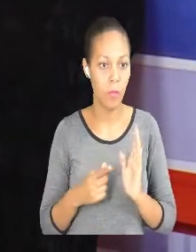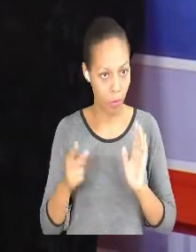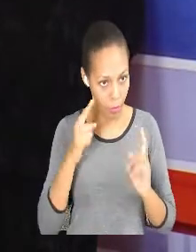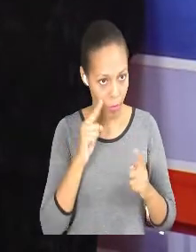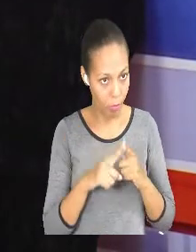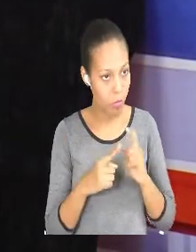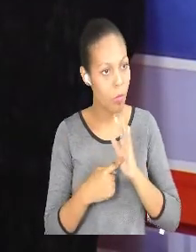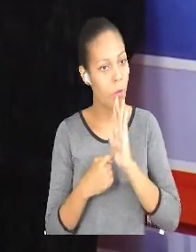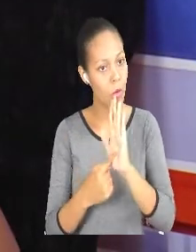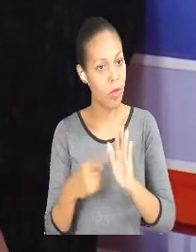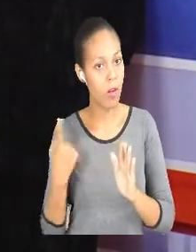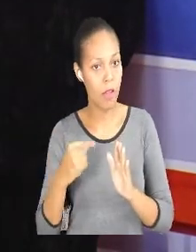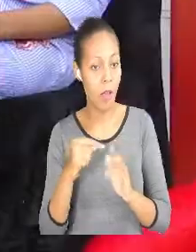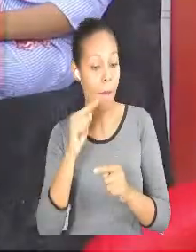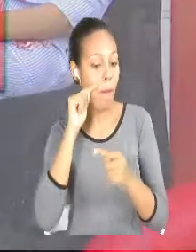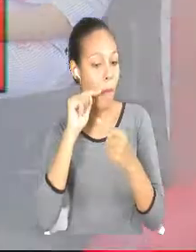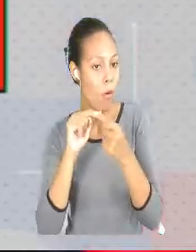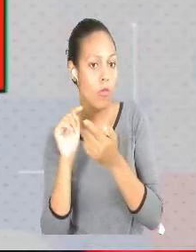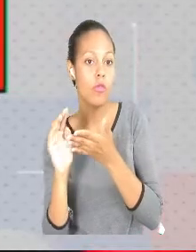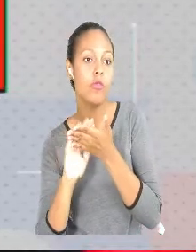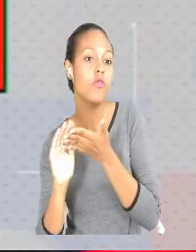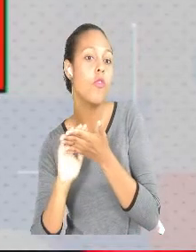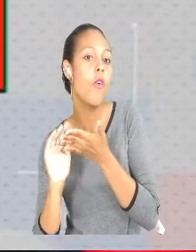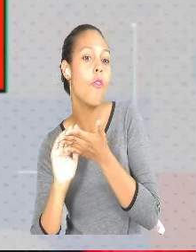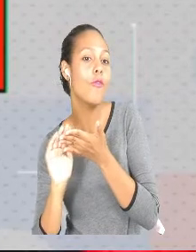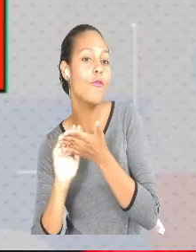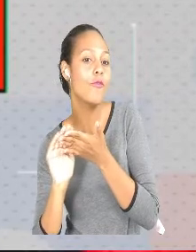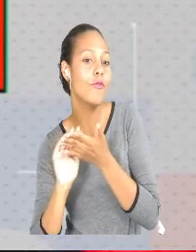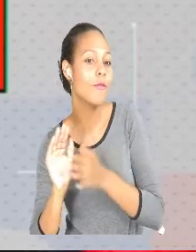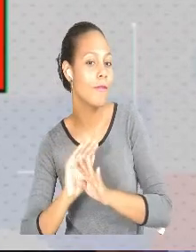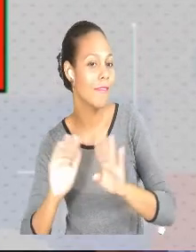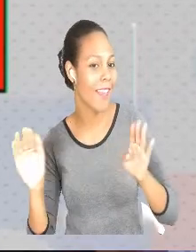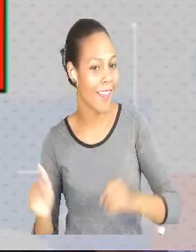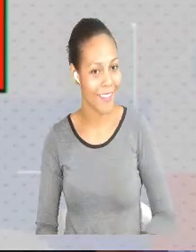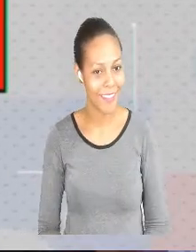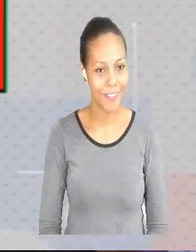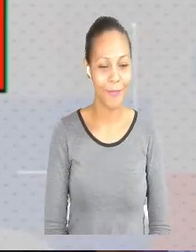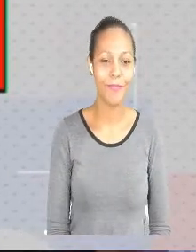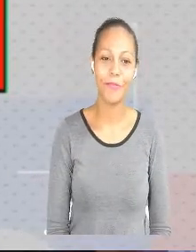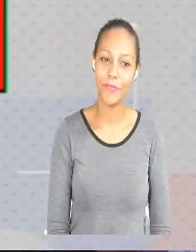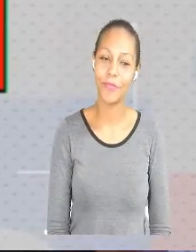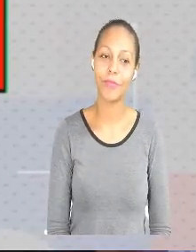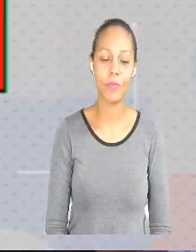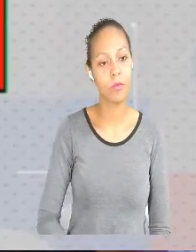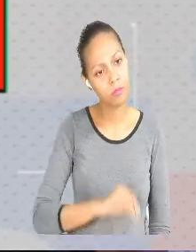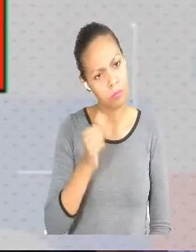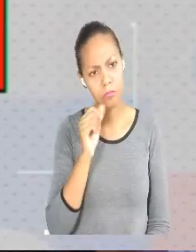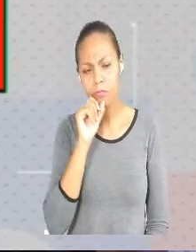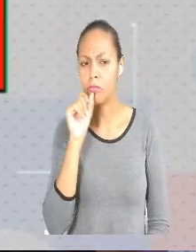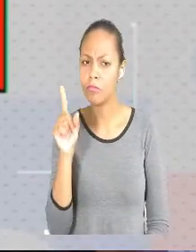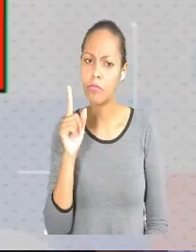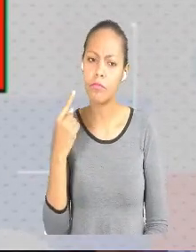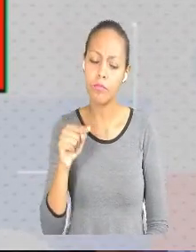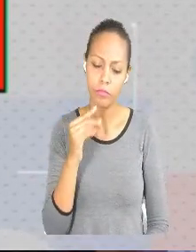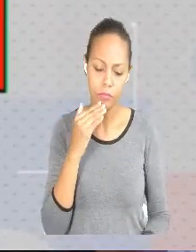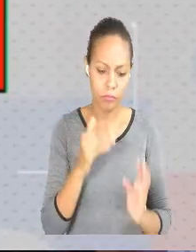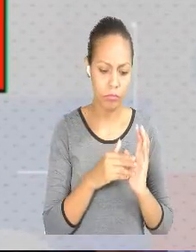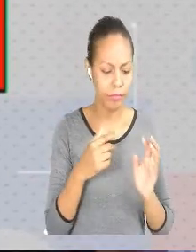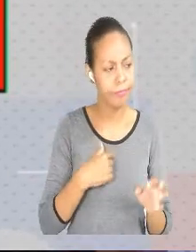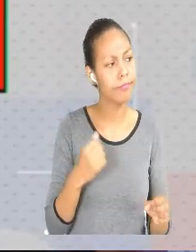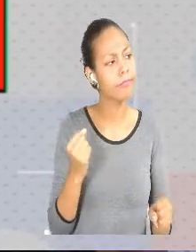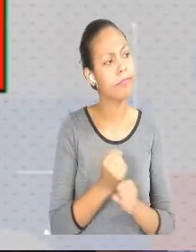conciliadora, de escucha, conciliar, de mediar. Otra pregunta que tengo es cómo en el trabajo, cómo podemos